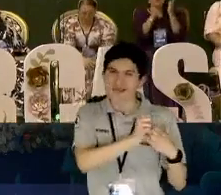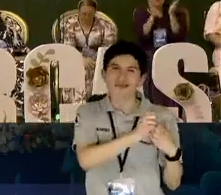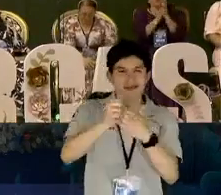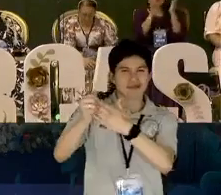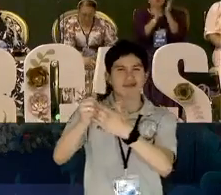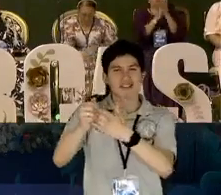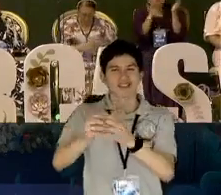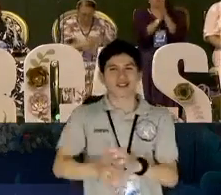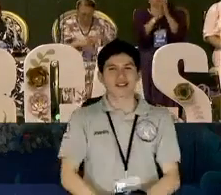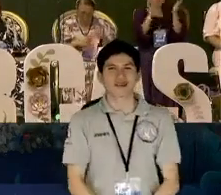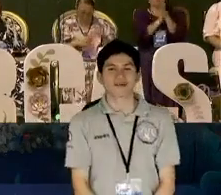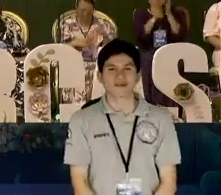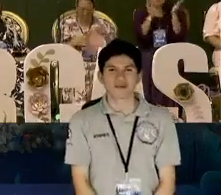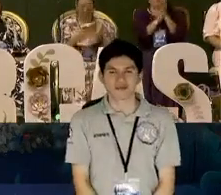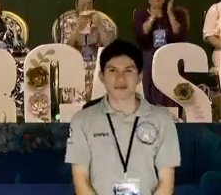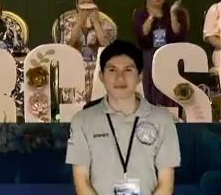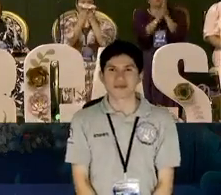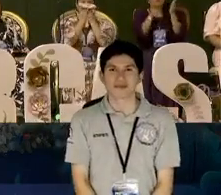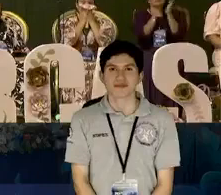Él es el que direcciona.